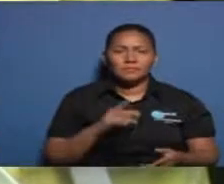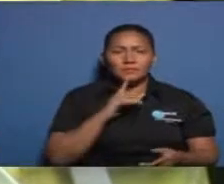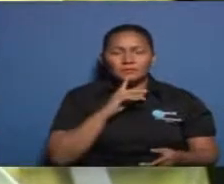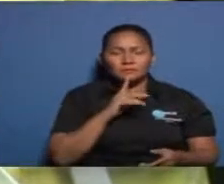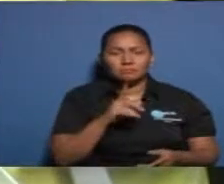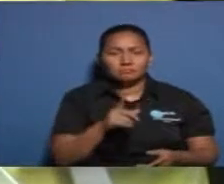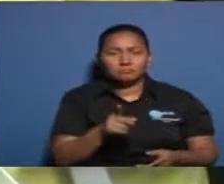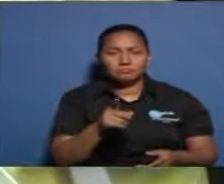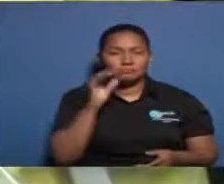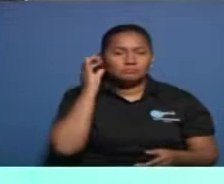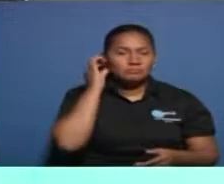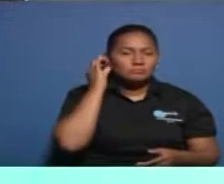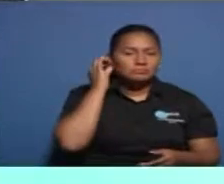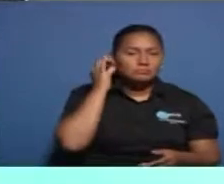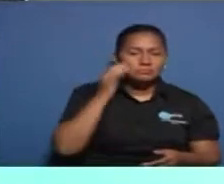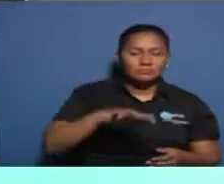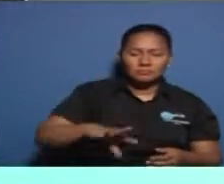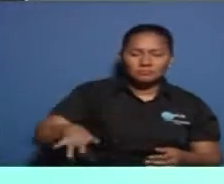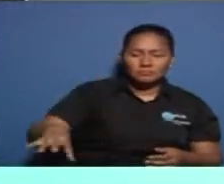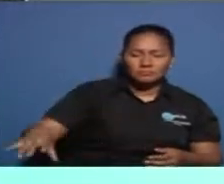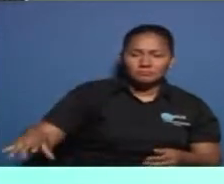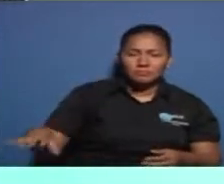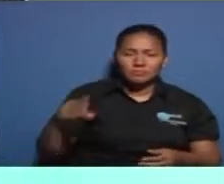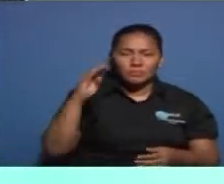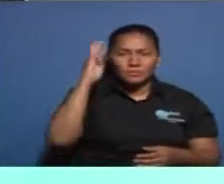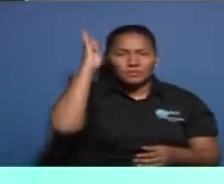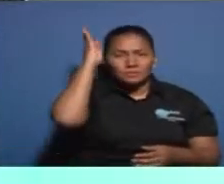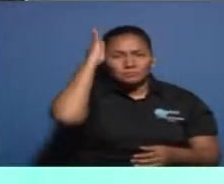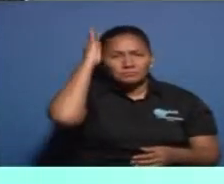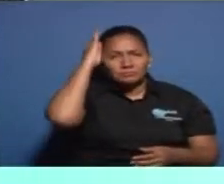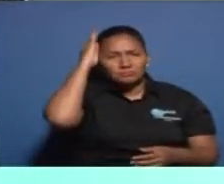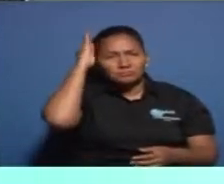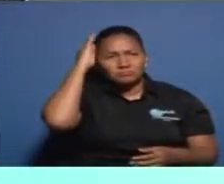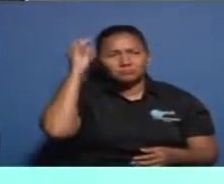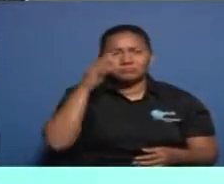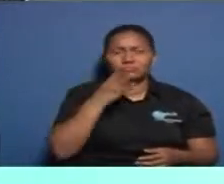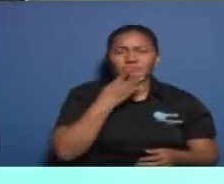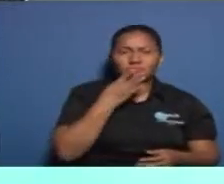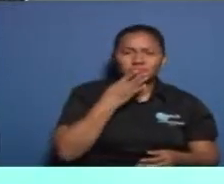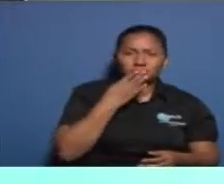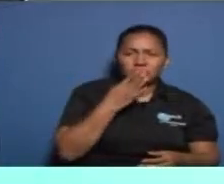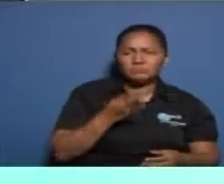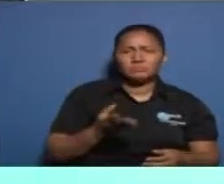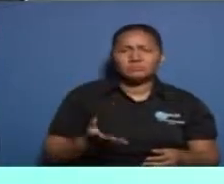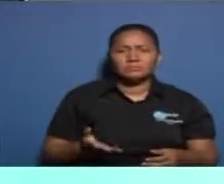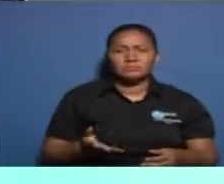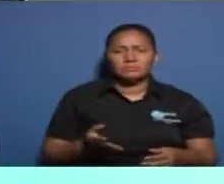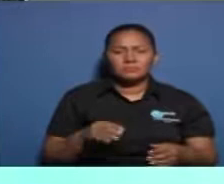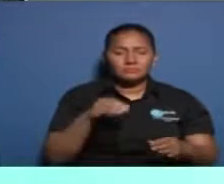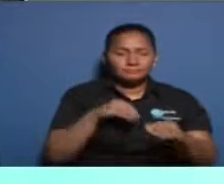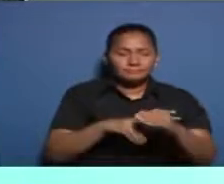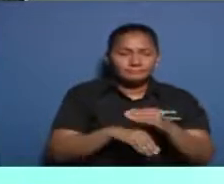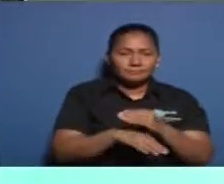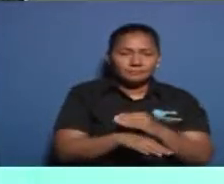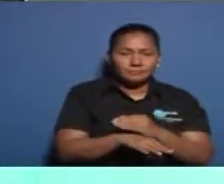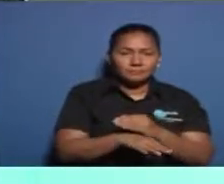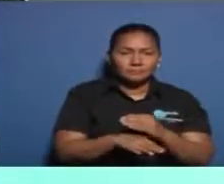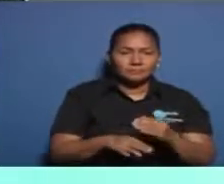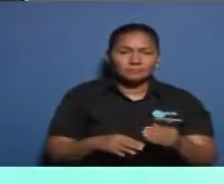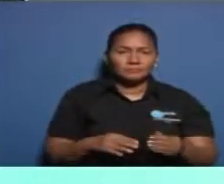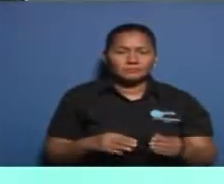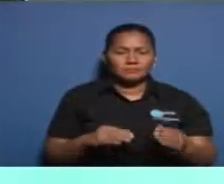mujeres en el área rural en el área de las comarcas indígenas o en el área de difícil acceso donde la oferta de servicios educativo es muy